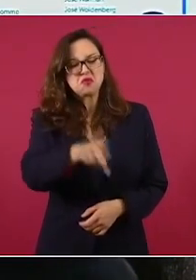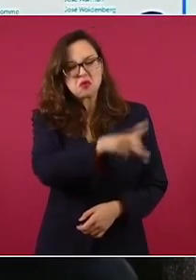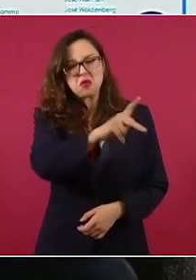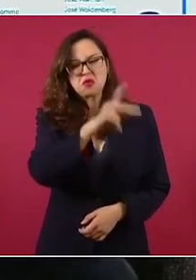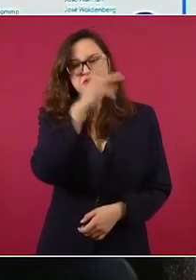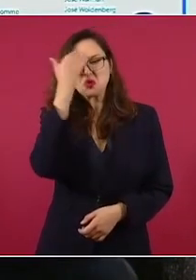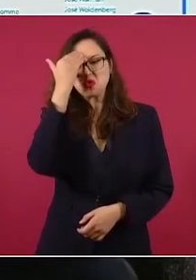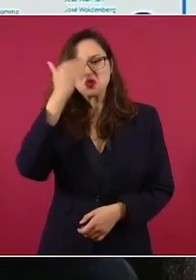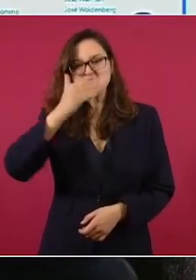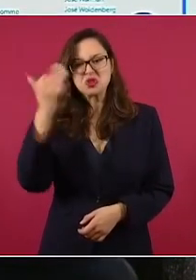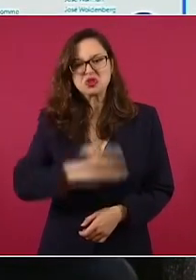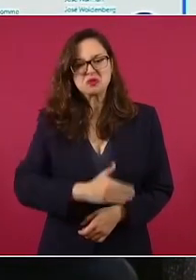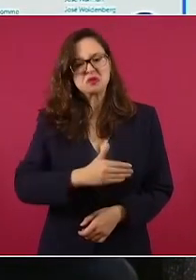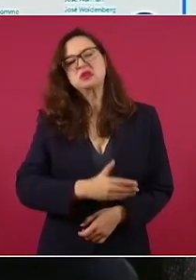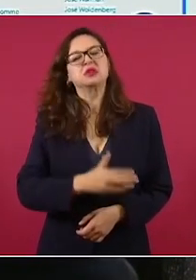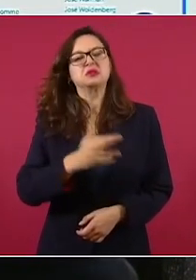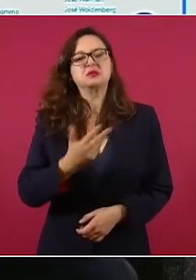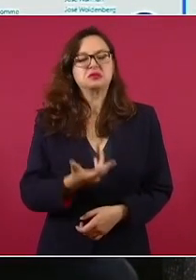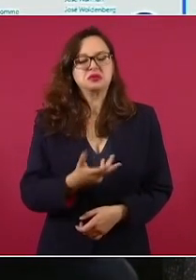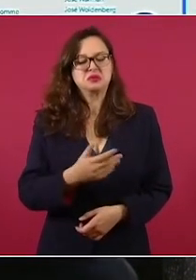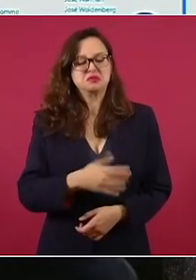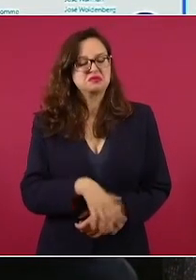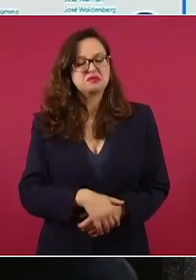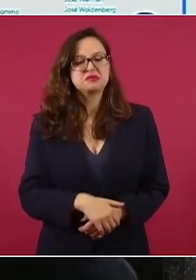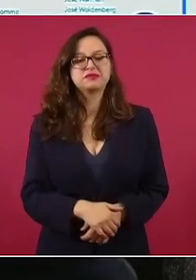Casi no es racista.